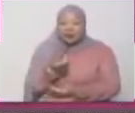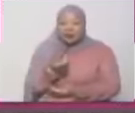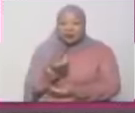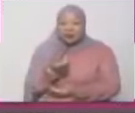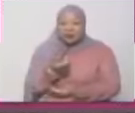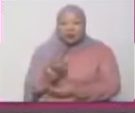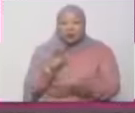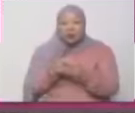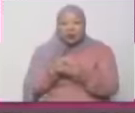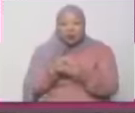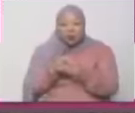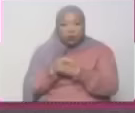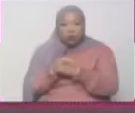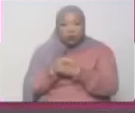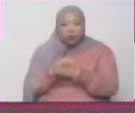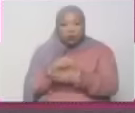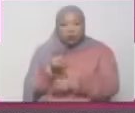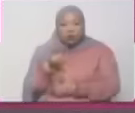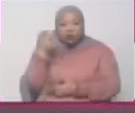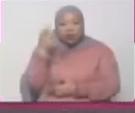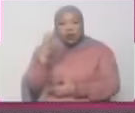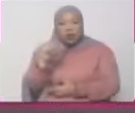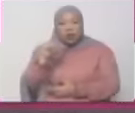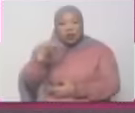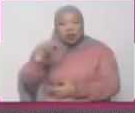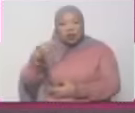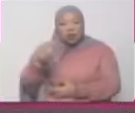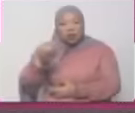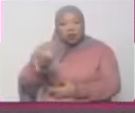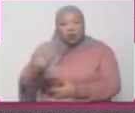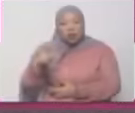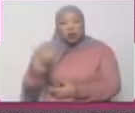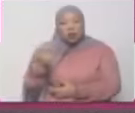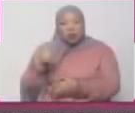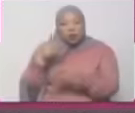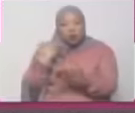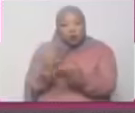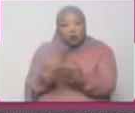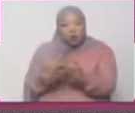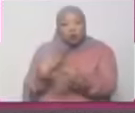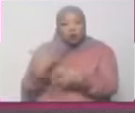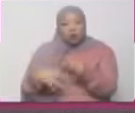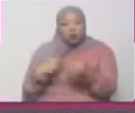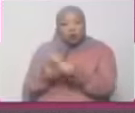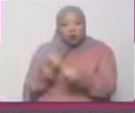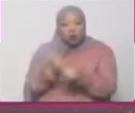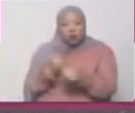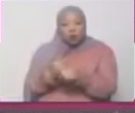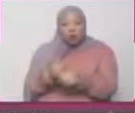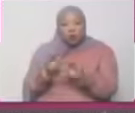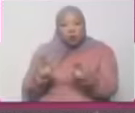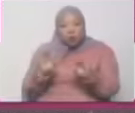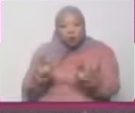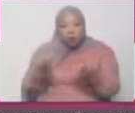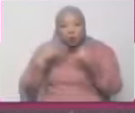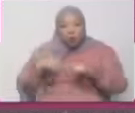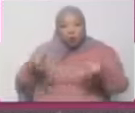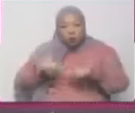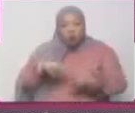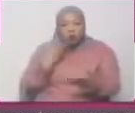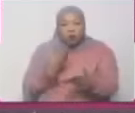al compañero Ángel, le dije, Ángel, vamos a proponernos una meta y yo la propongo oficial y formalmente para el